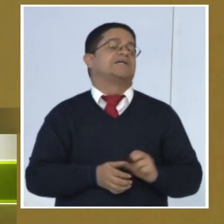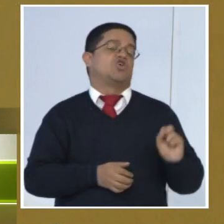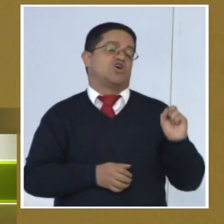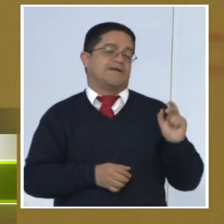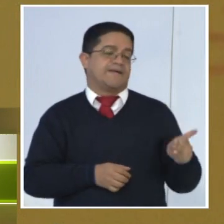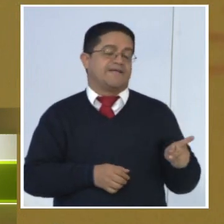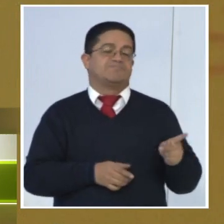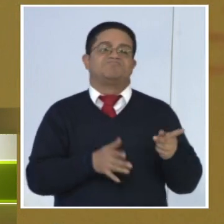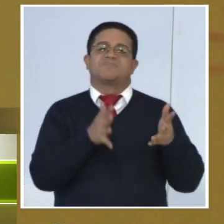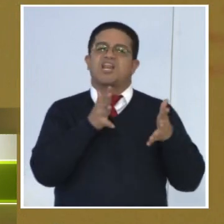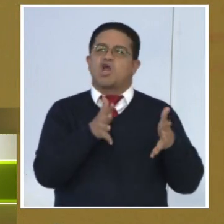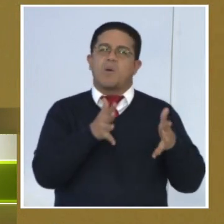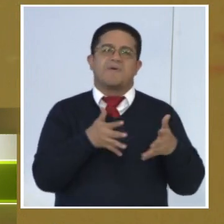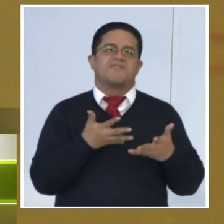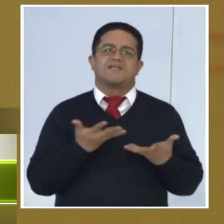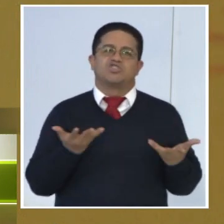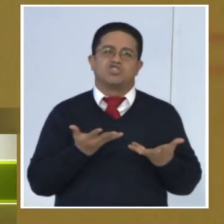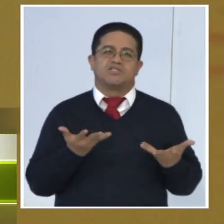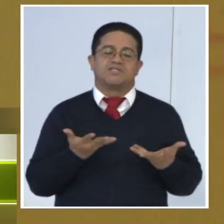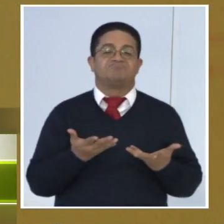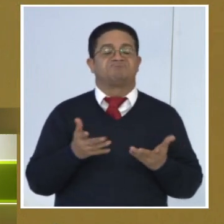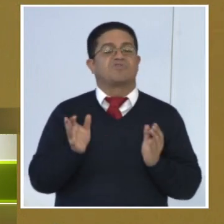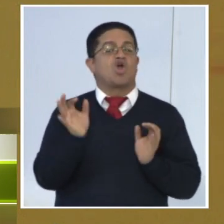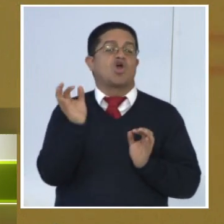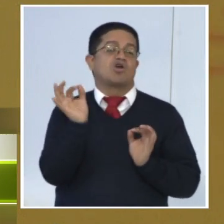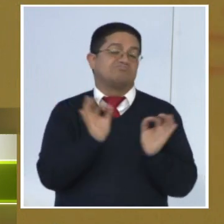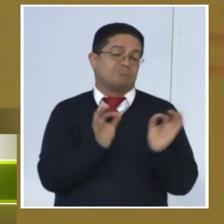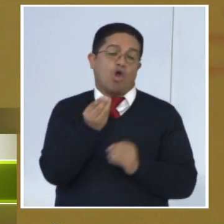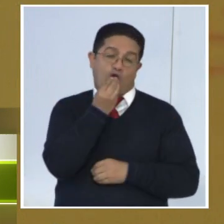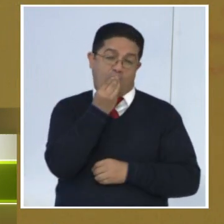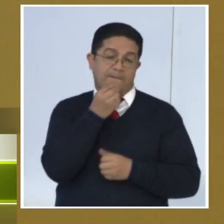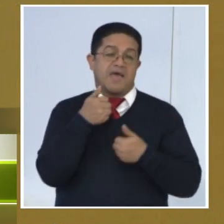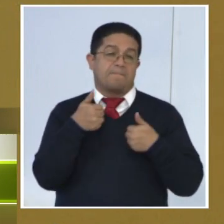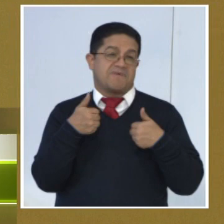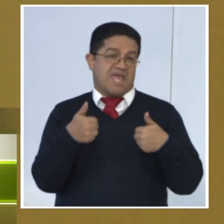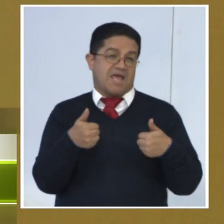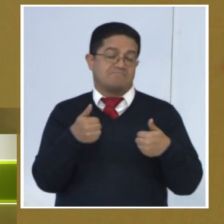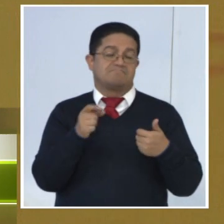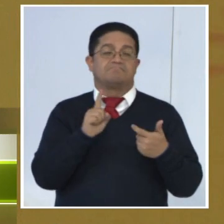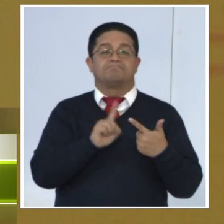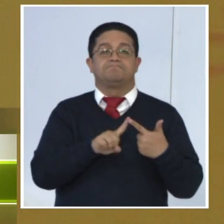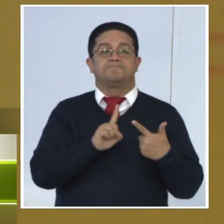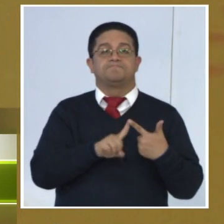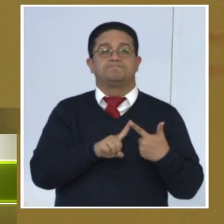recomendaciones esenciales, siempre hemos dicho una dieta sana, una dieta completa.